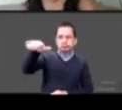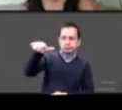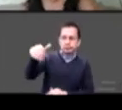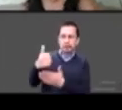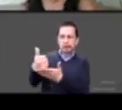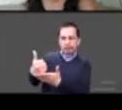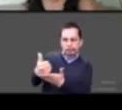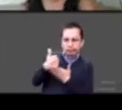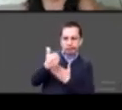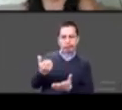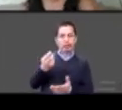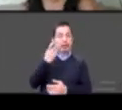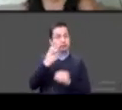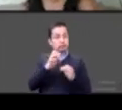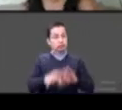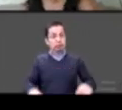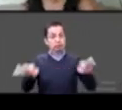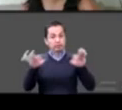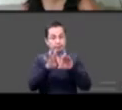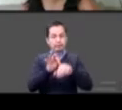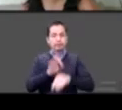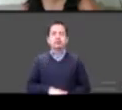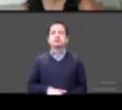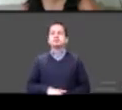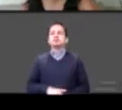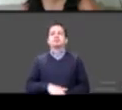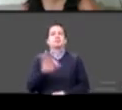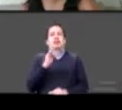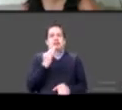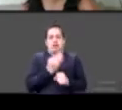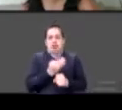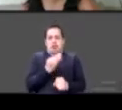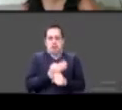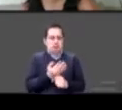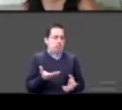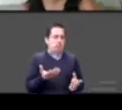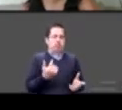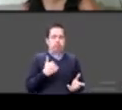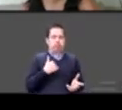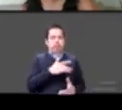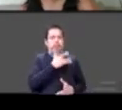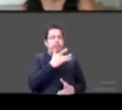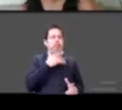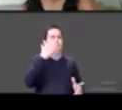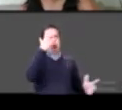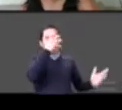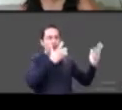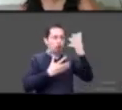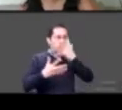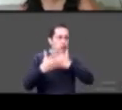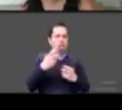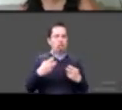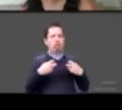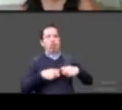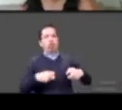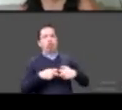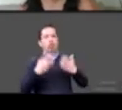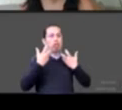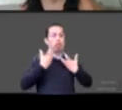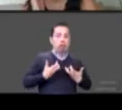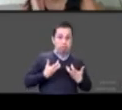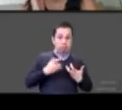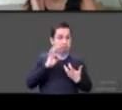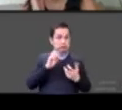tiempo. Esto que puede ser una situación de confusión, de ansiedad, se puede convertir en una patología